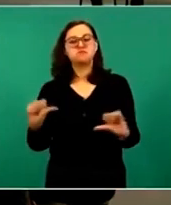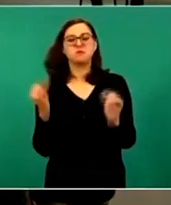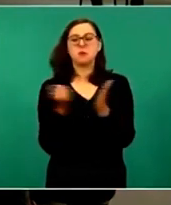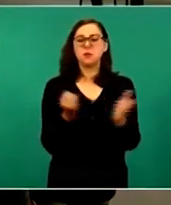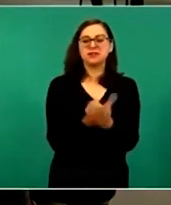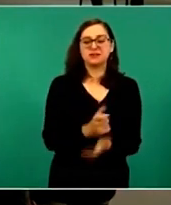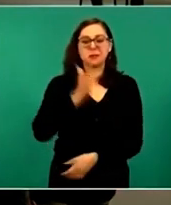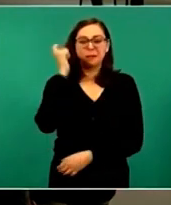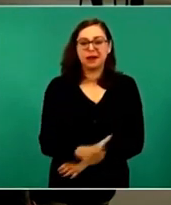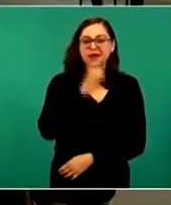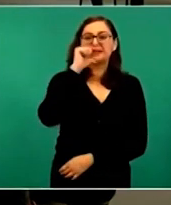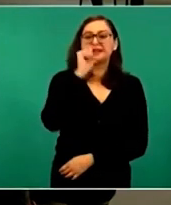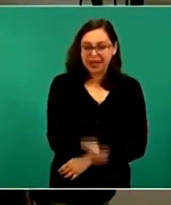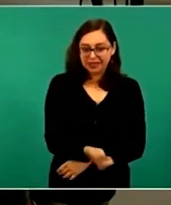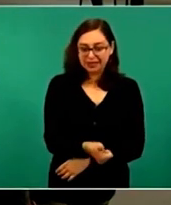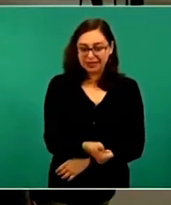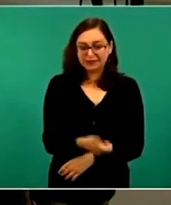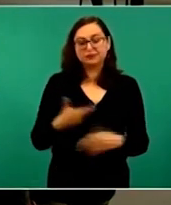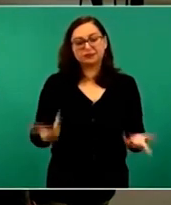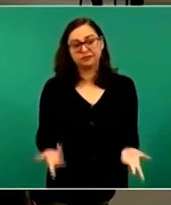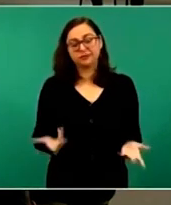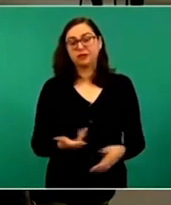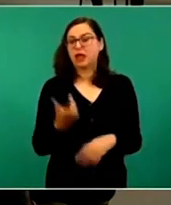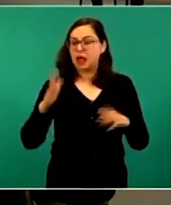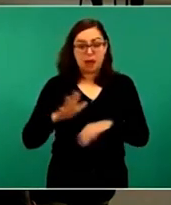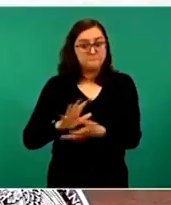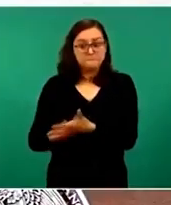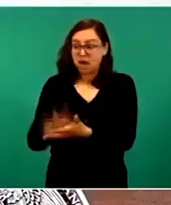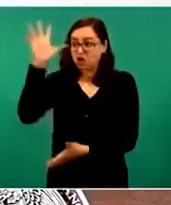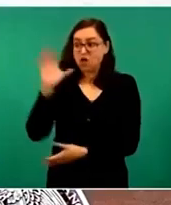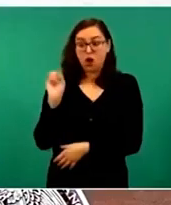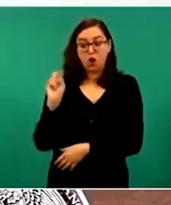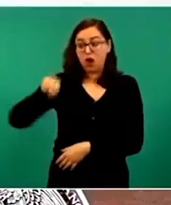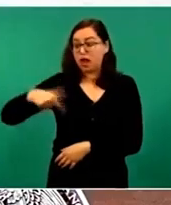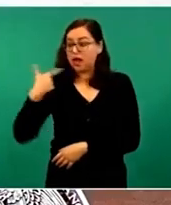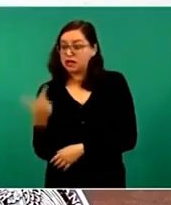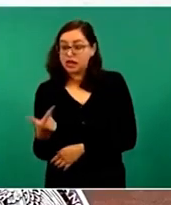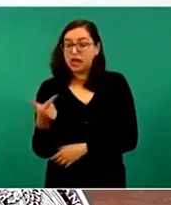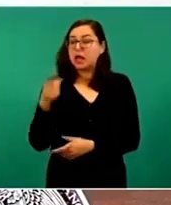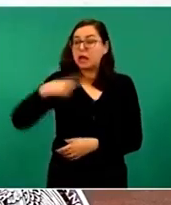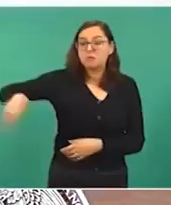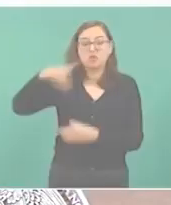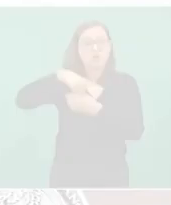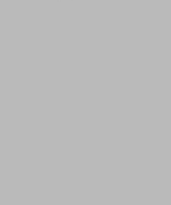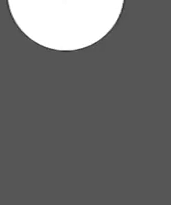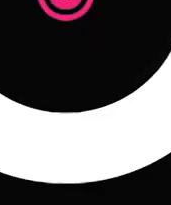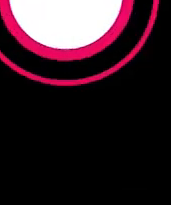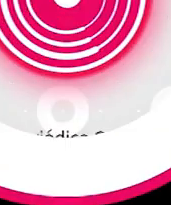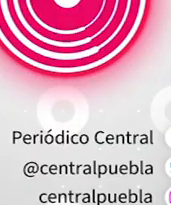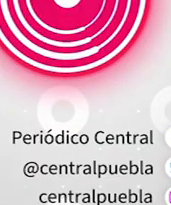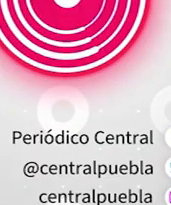personas físicas fueron menores a 30 mil pesos. Todo eso no se verá afectado.